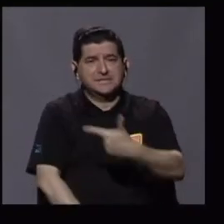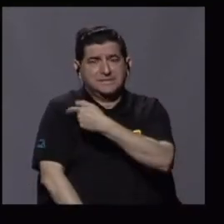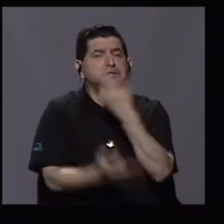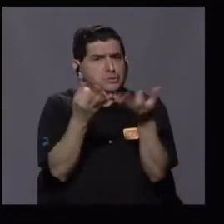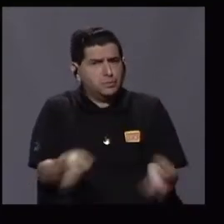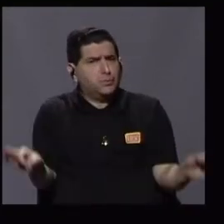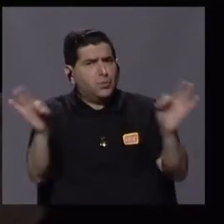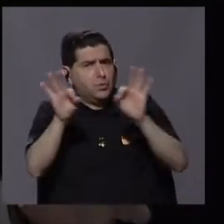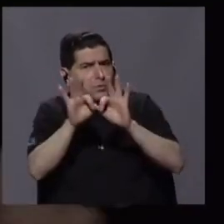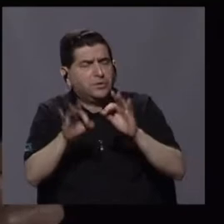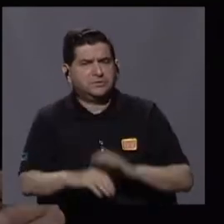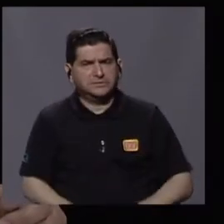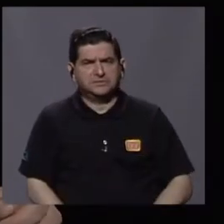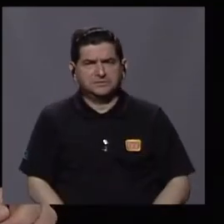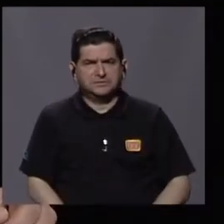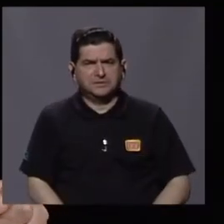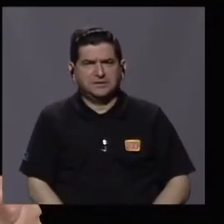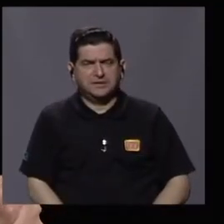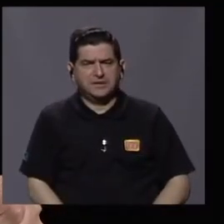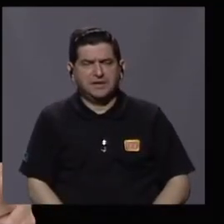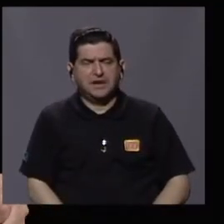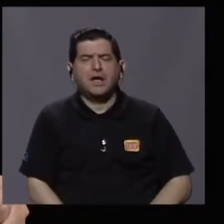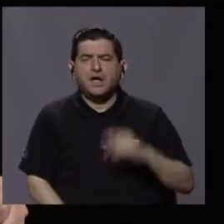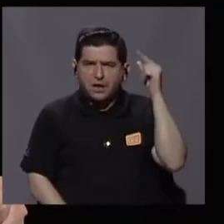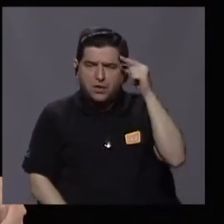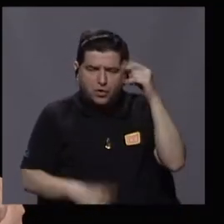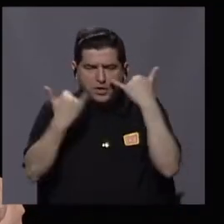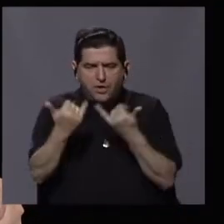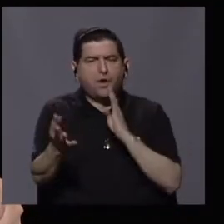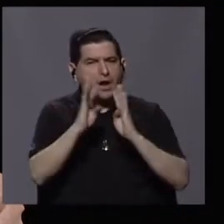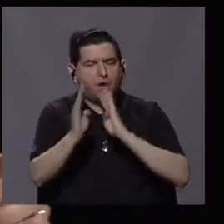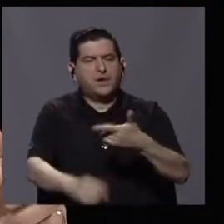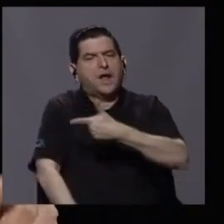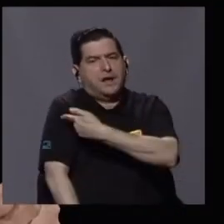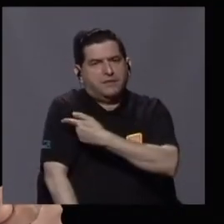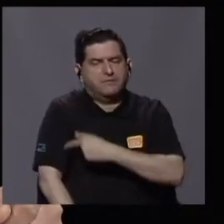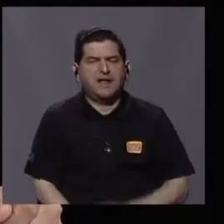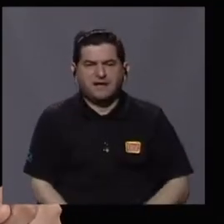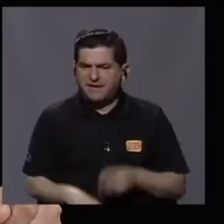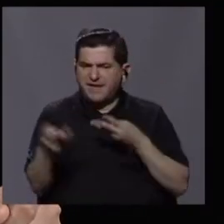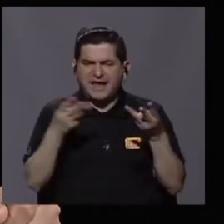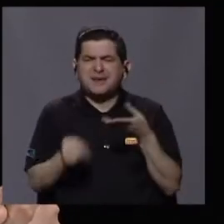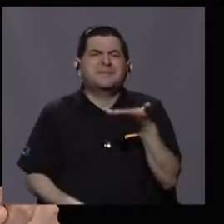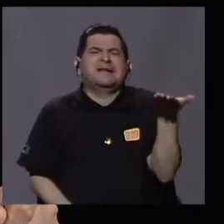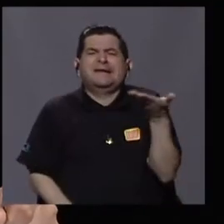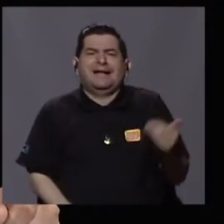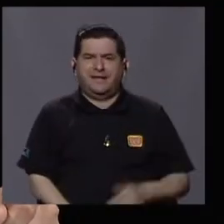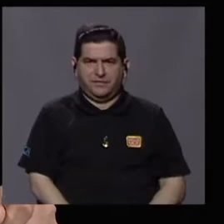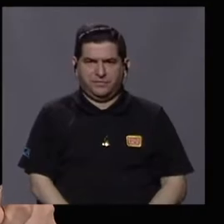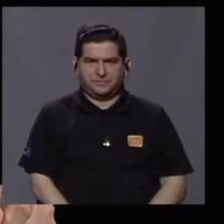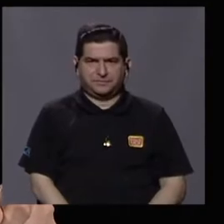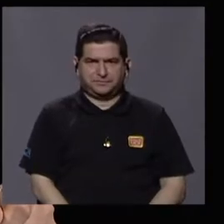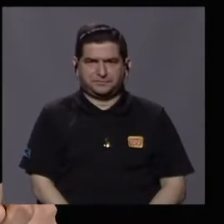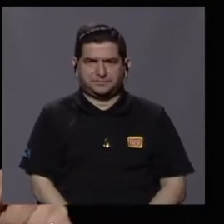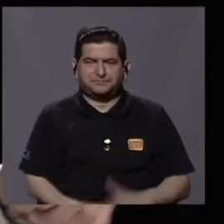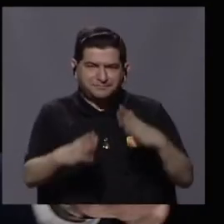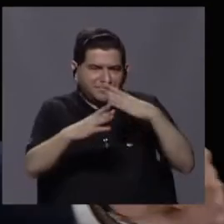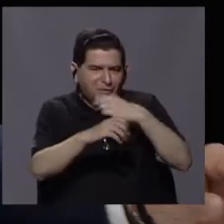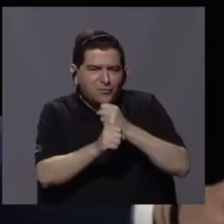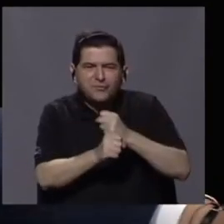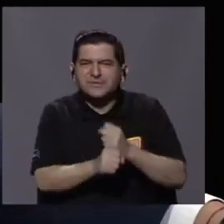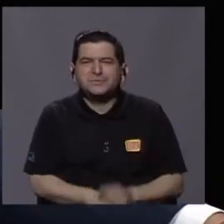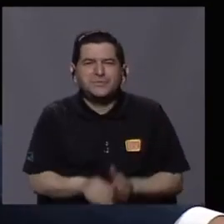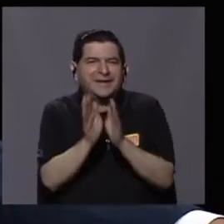importante eso y entonces demos un salto obviamente a las vacunas que hay en el mercado en julio hagamos un resumen ejecutivo